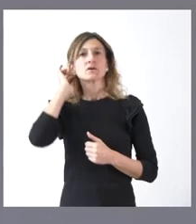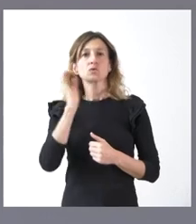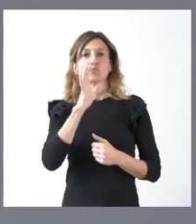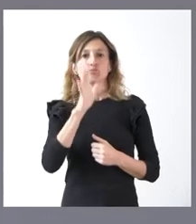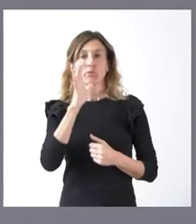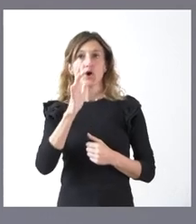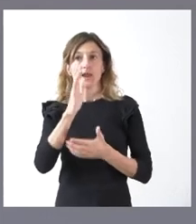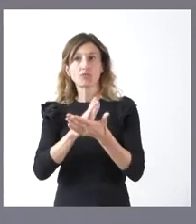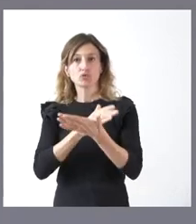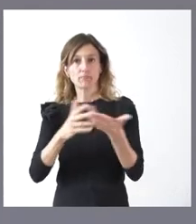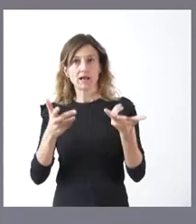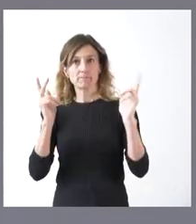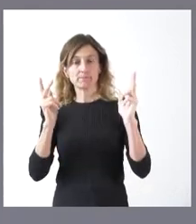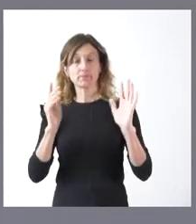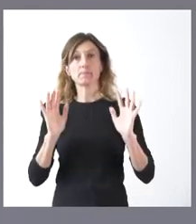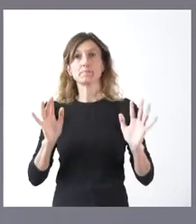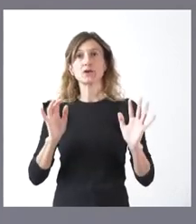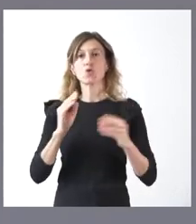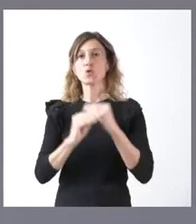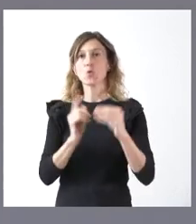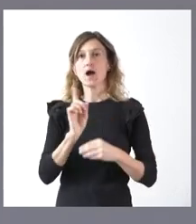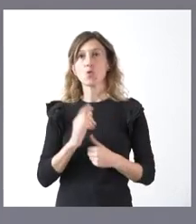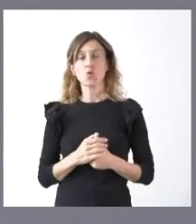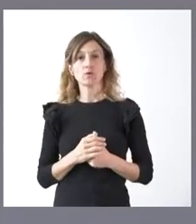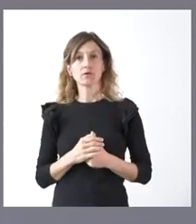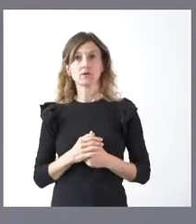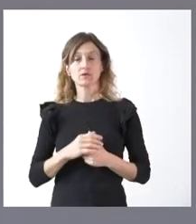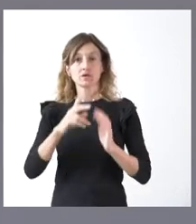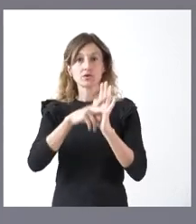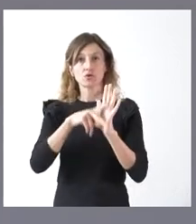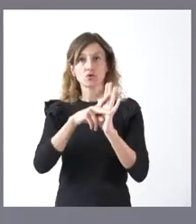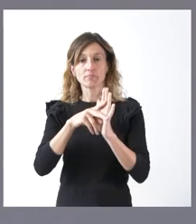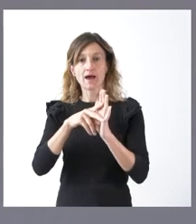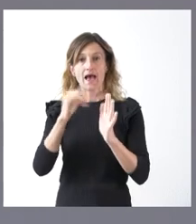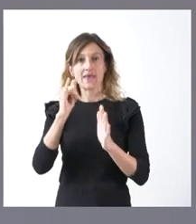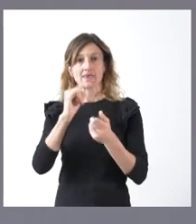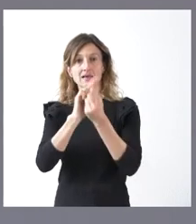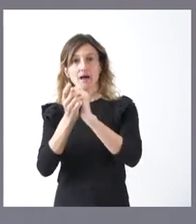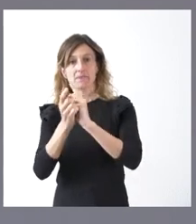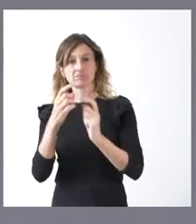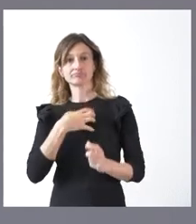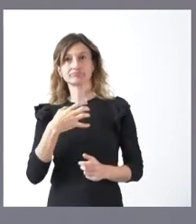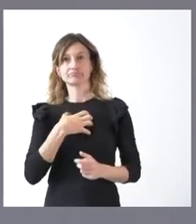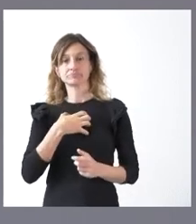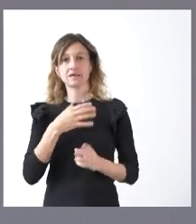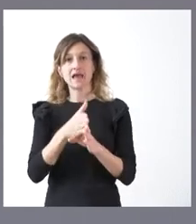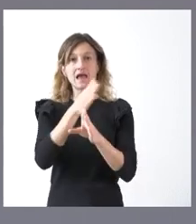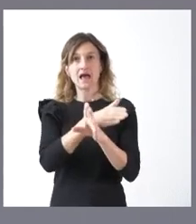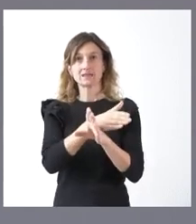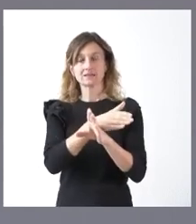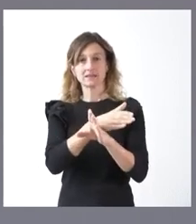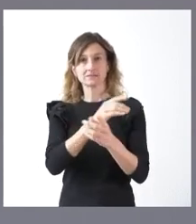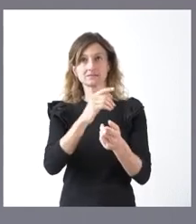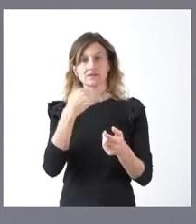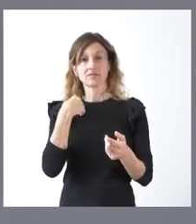autonómica lo va a permitir pero lo que no hacemos Es cambiar la normativa preexistente digamos que volvemos a la sección persistente en la